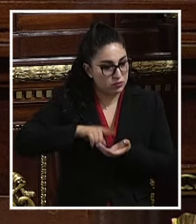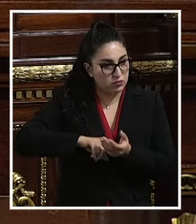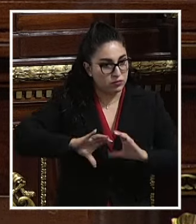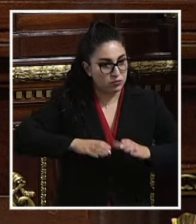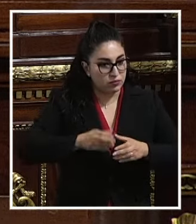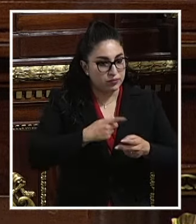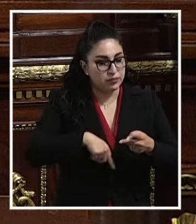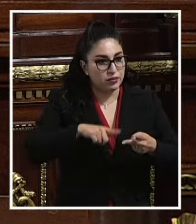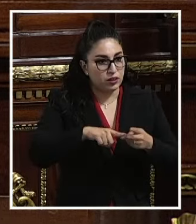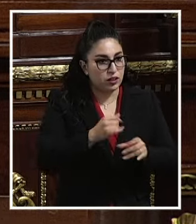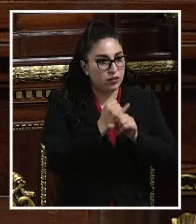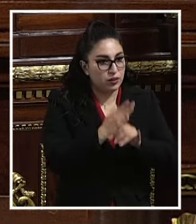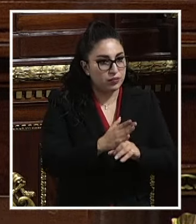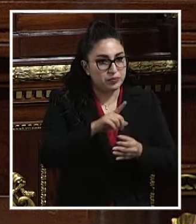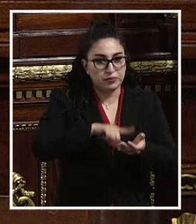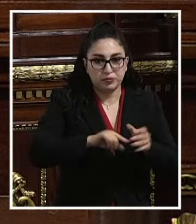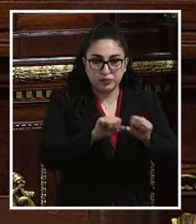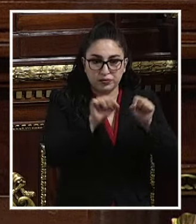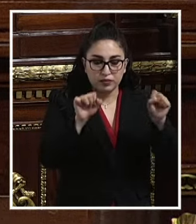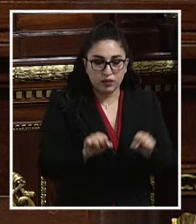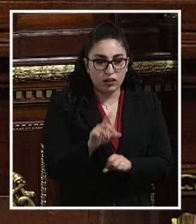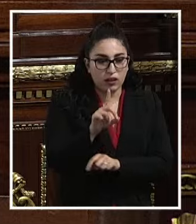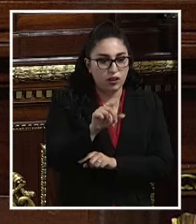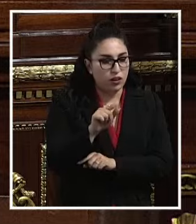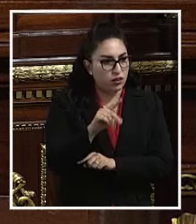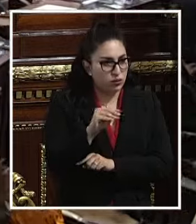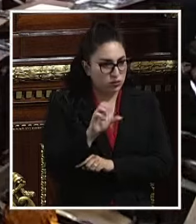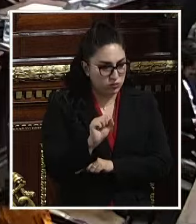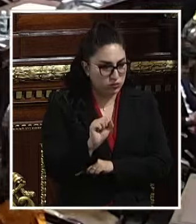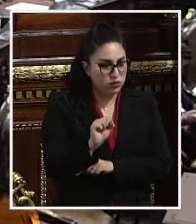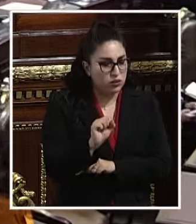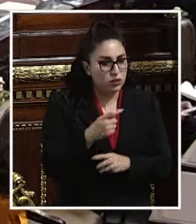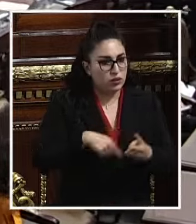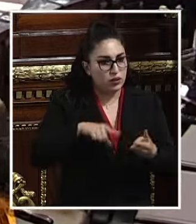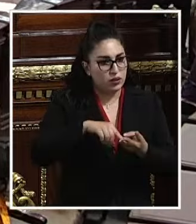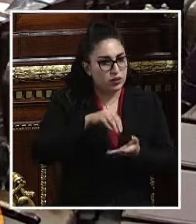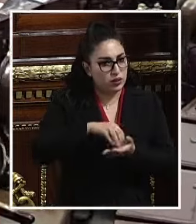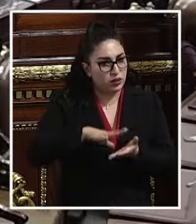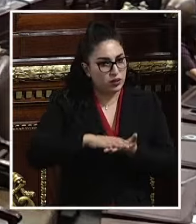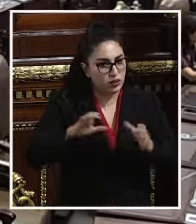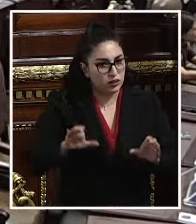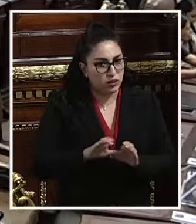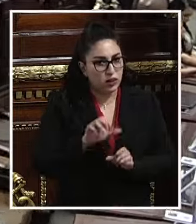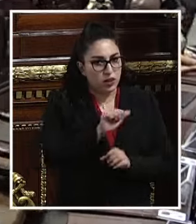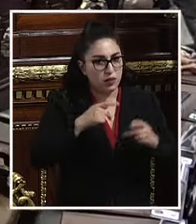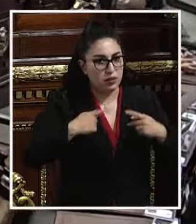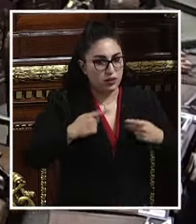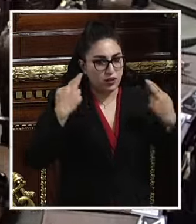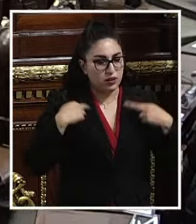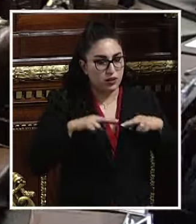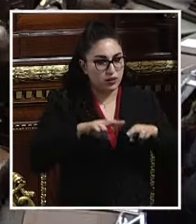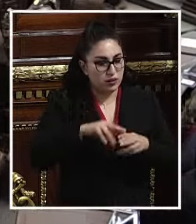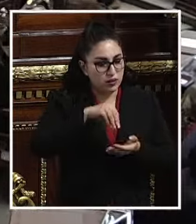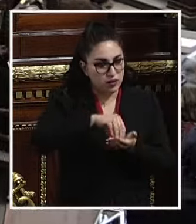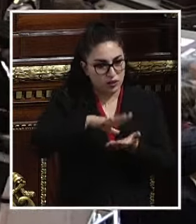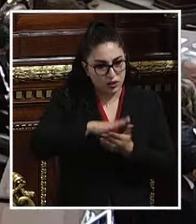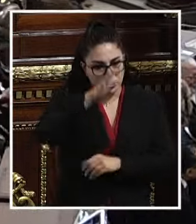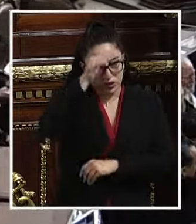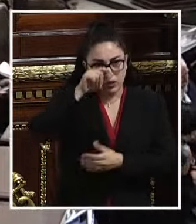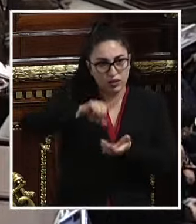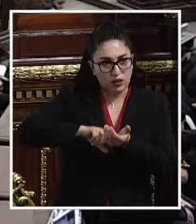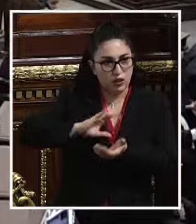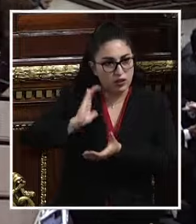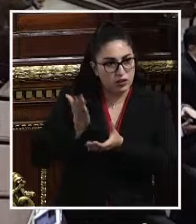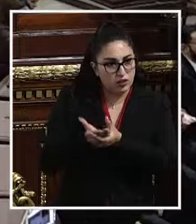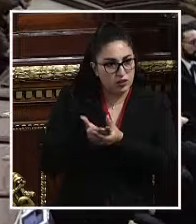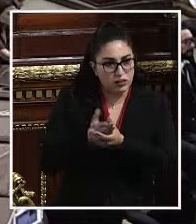datos de los sistemas de la propia institución y las constancias de mayoría, acuerdos y actas del archivo del Instituto